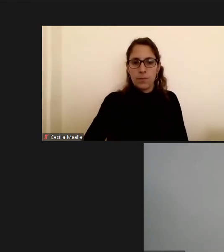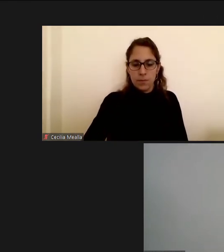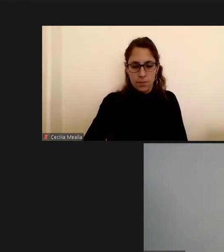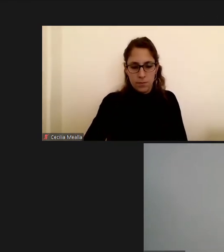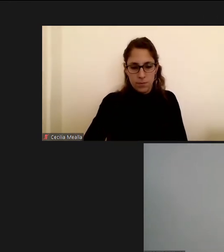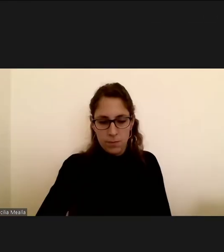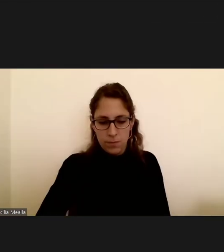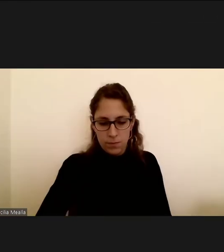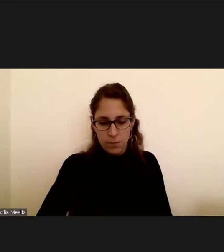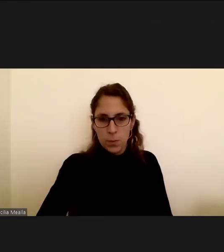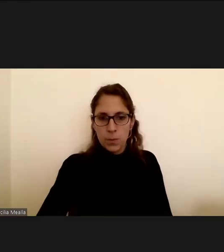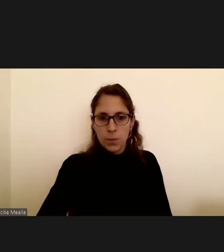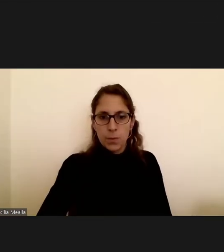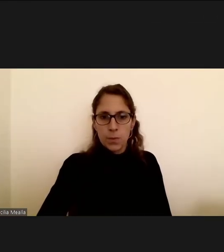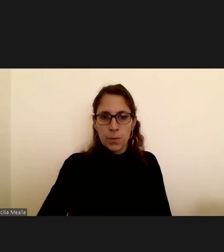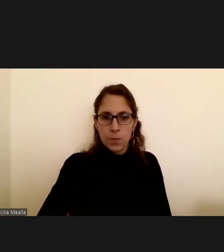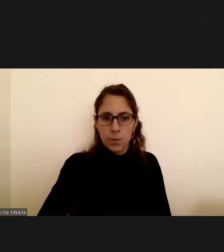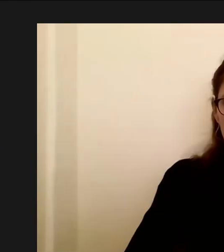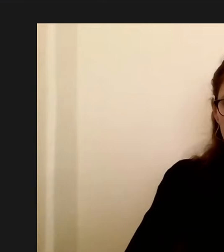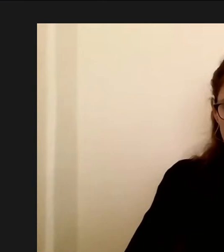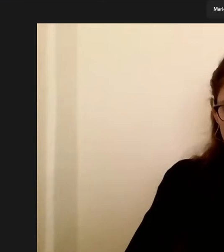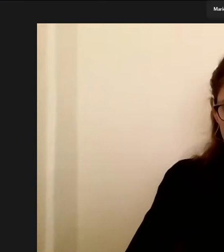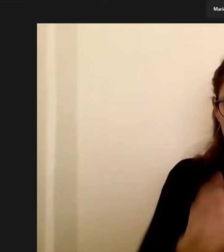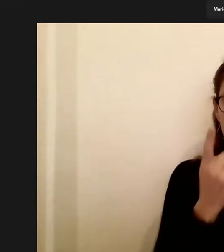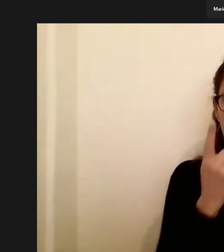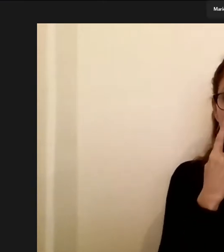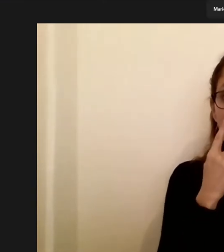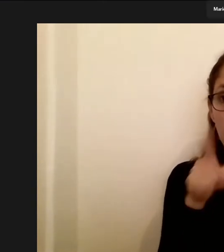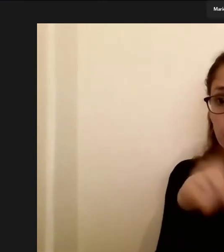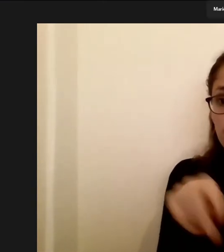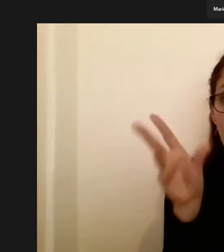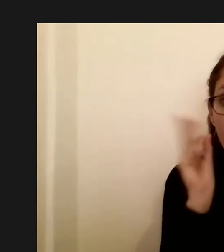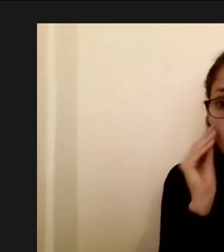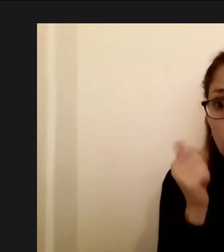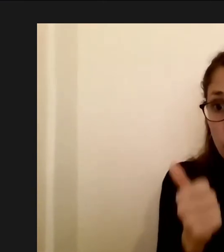Bueno, a ver si puedo. ¿Me escuchan ahí?